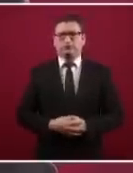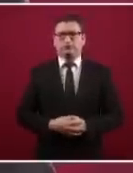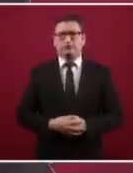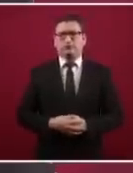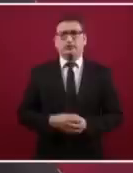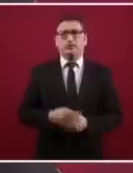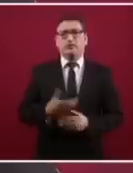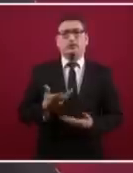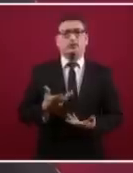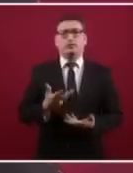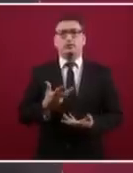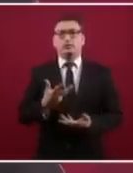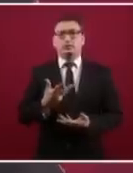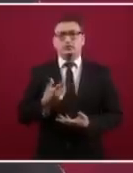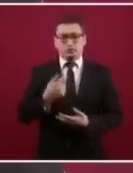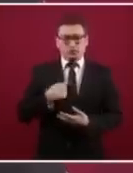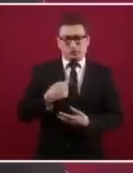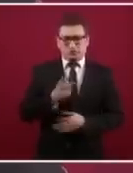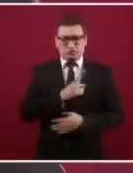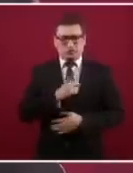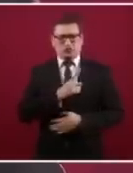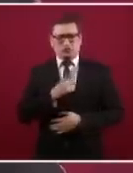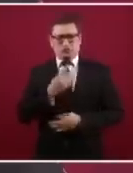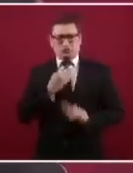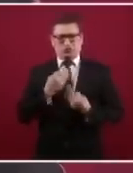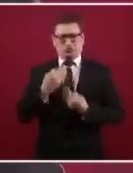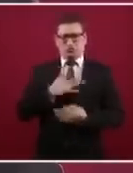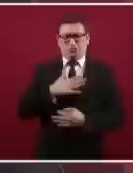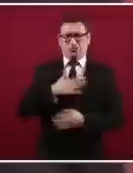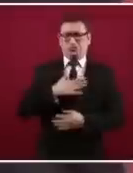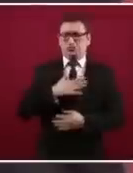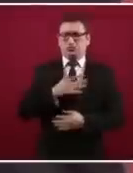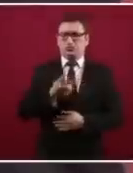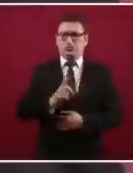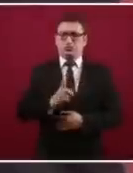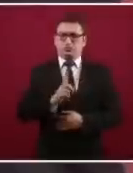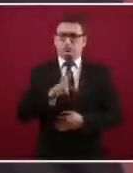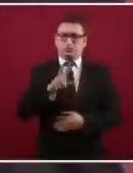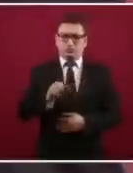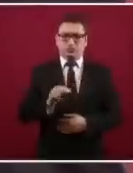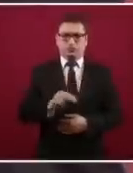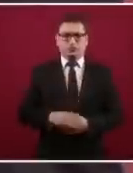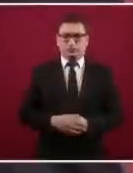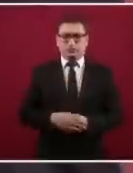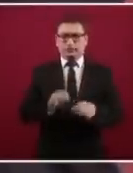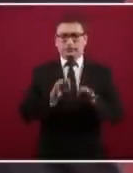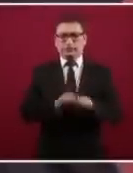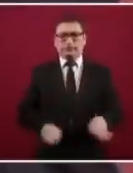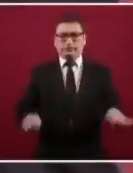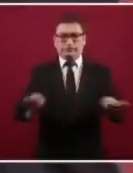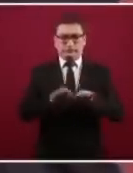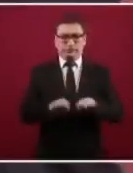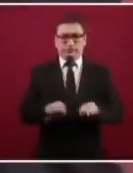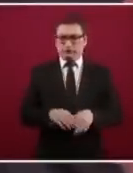no caer en la autocomplacencia, ¿no? Eso es importantísimo. Yo no